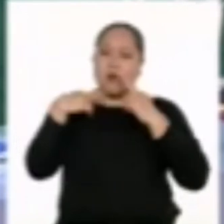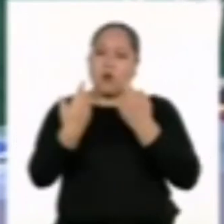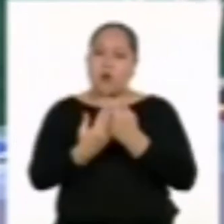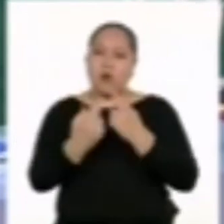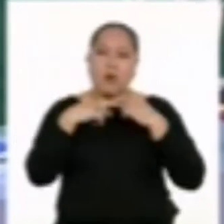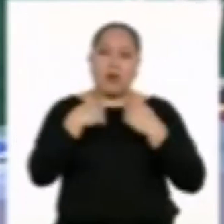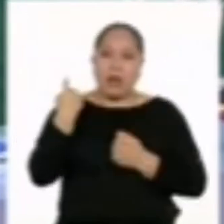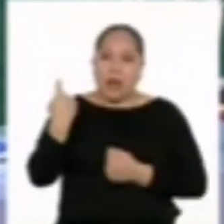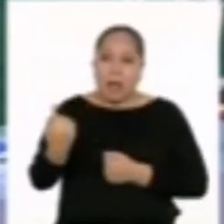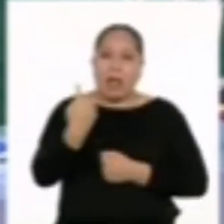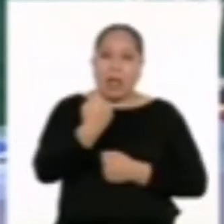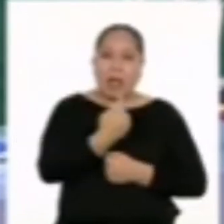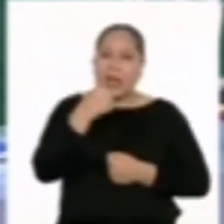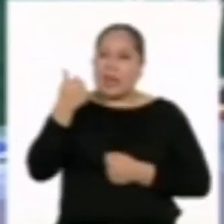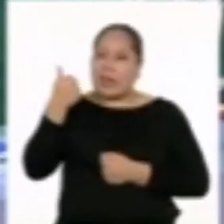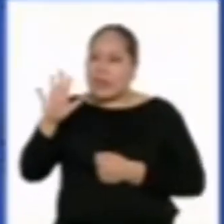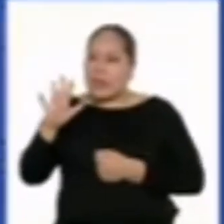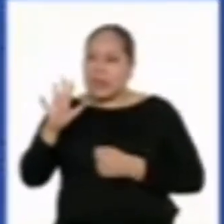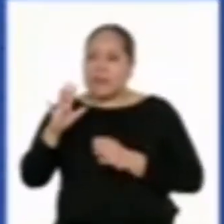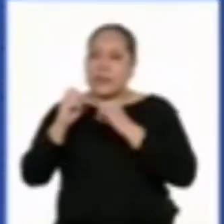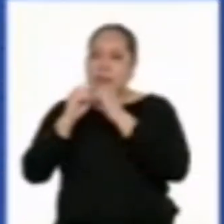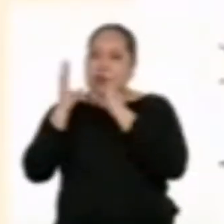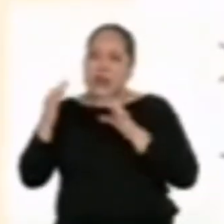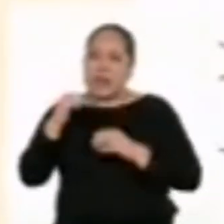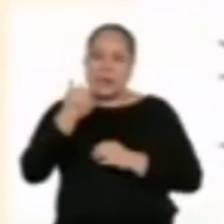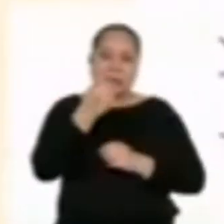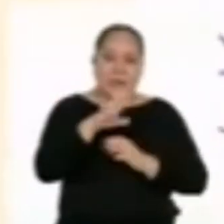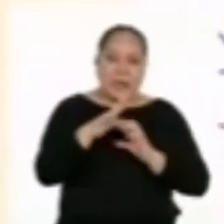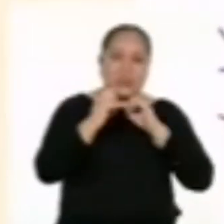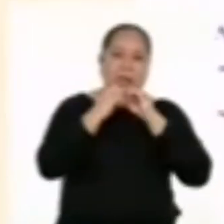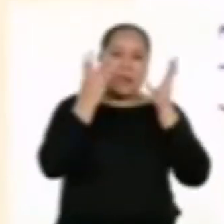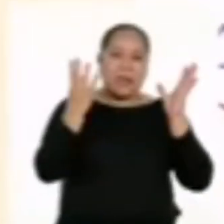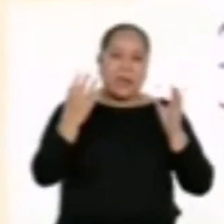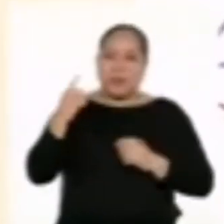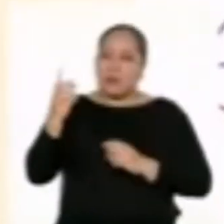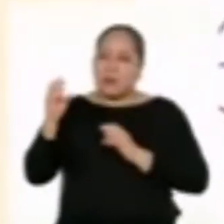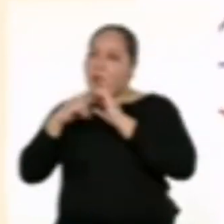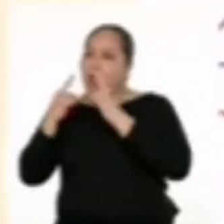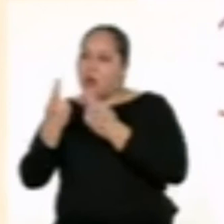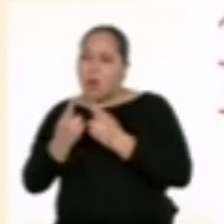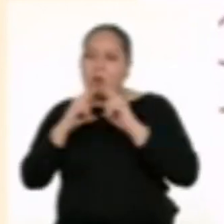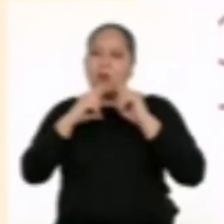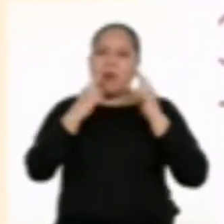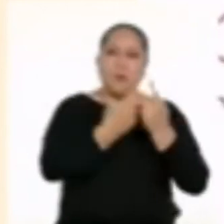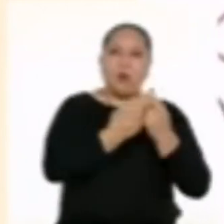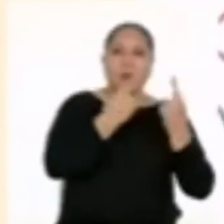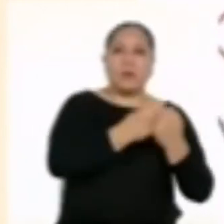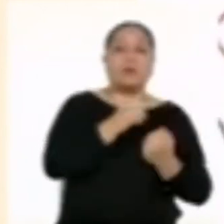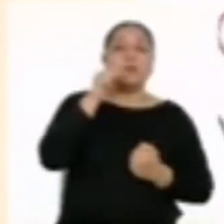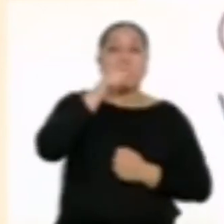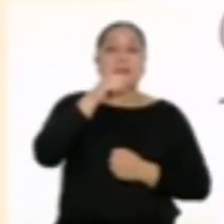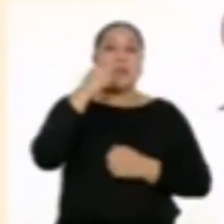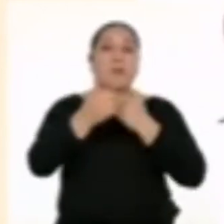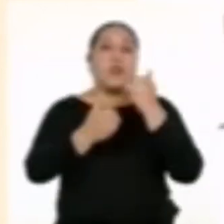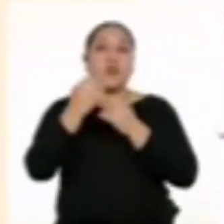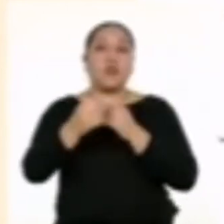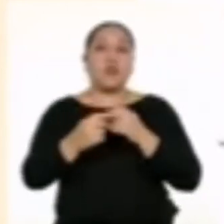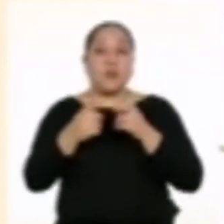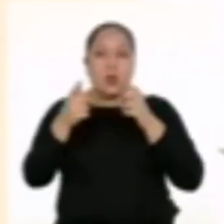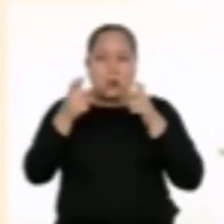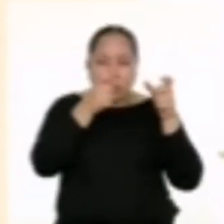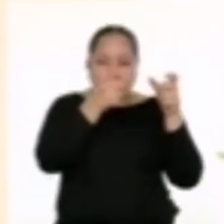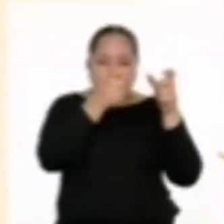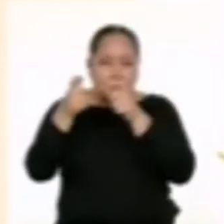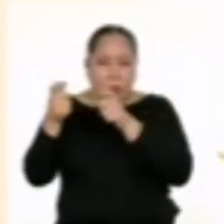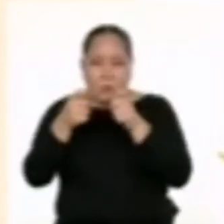quincenales con mi tutora para evaluar cómo iba progresando. Este es el tercer paso, el proceso de seguimiento y medición